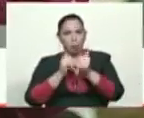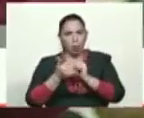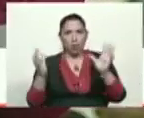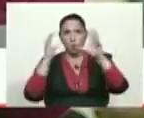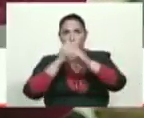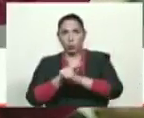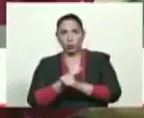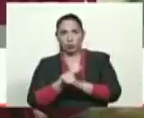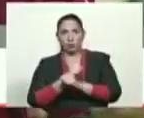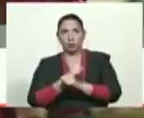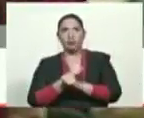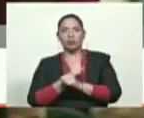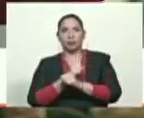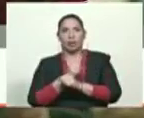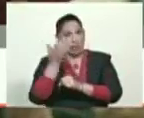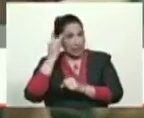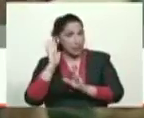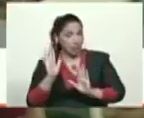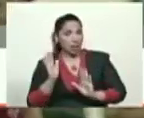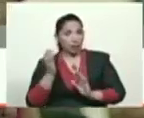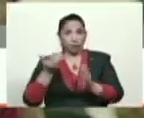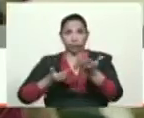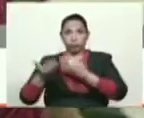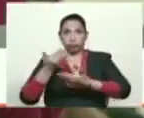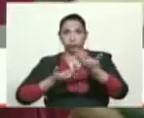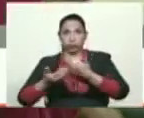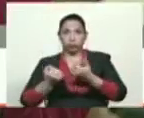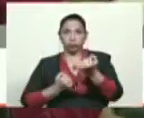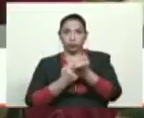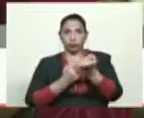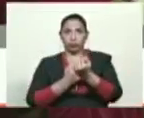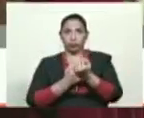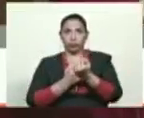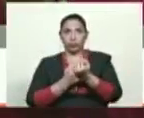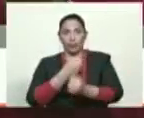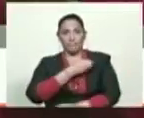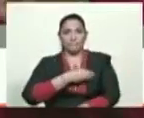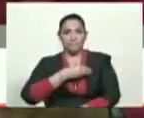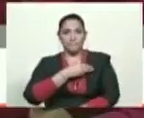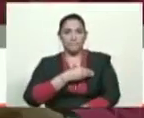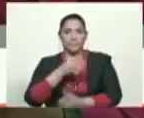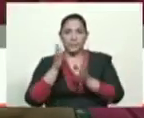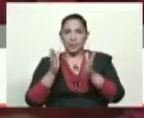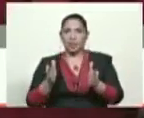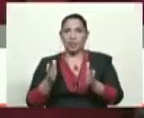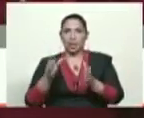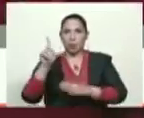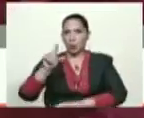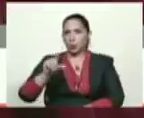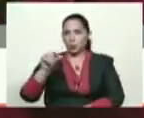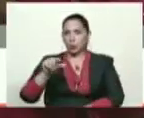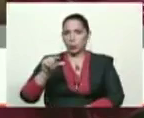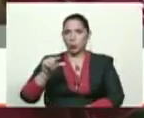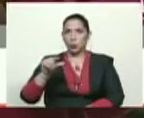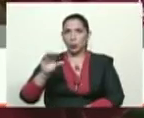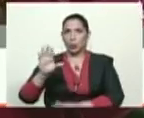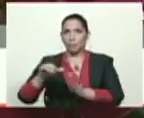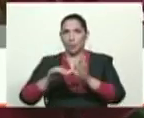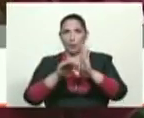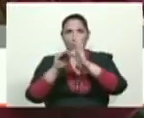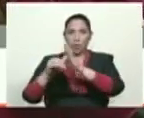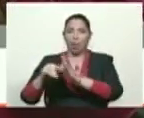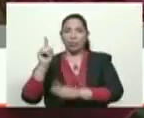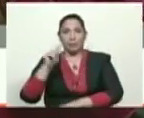llegue y que no que vamos a contribuir en bendito reverón sabes que vamos a contribuir a bajar los índices de violencia después en ese espacio los tuneros